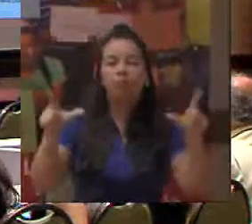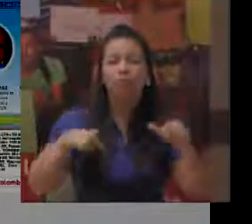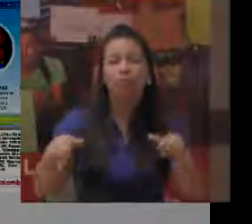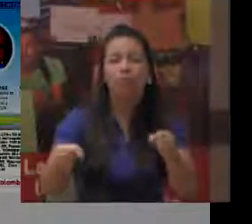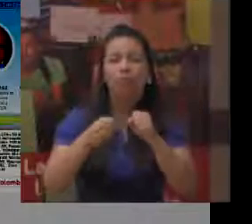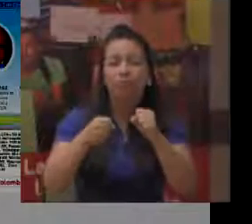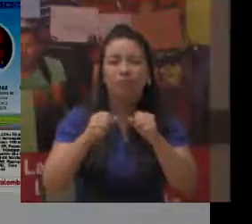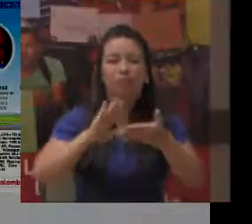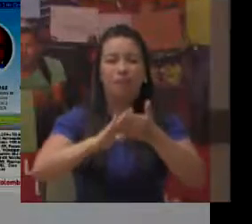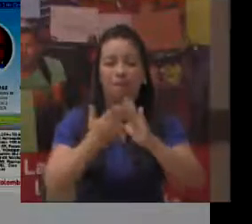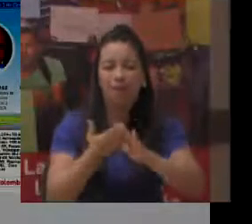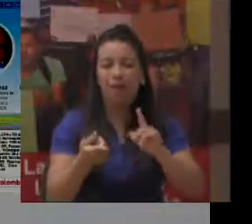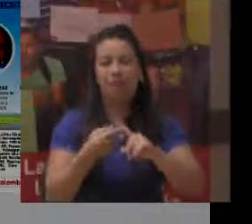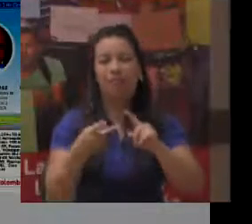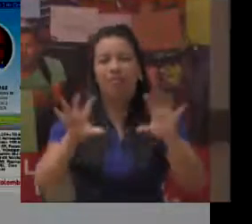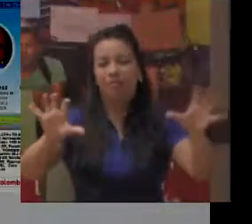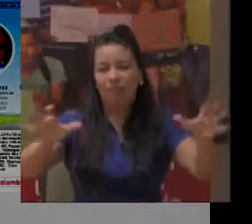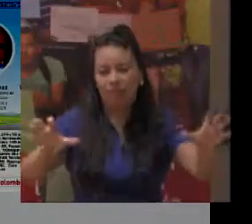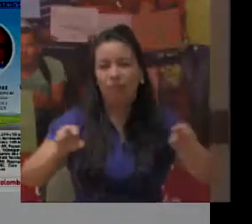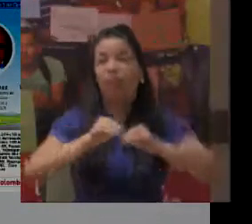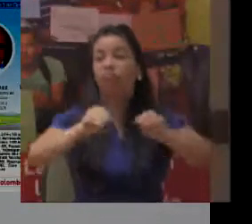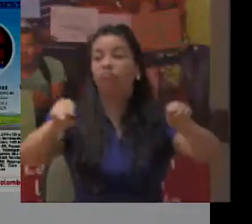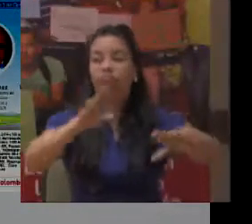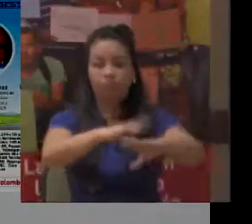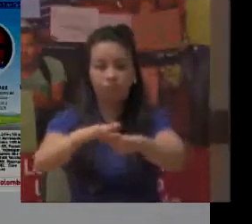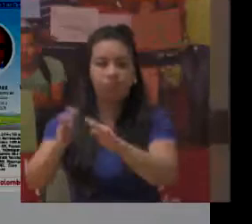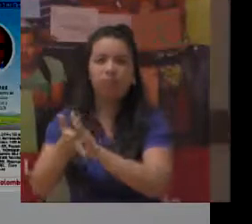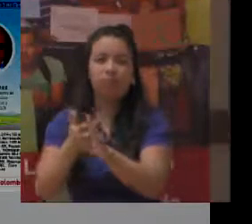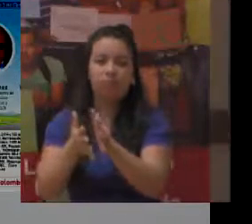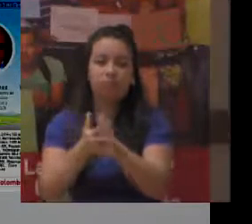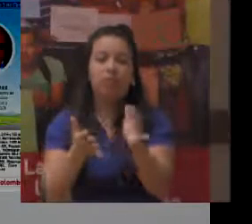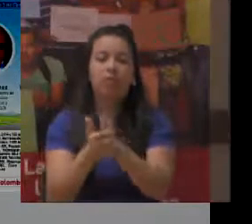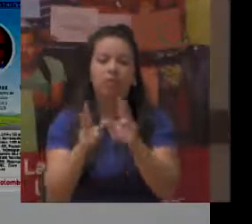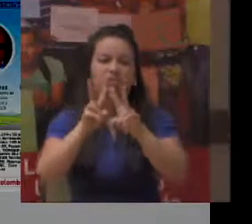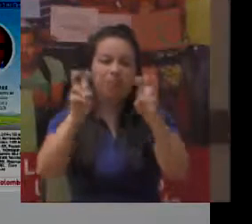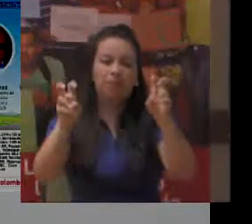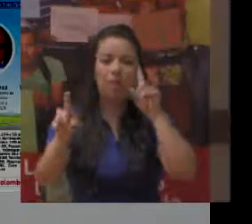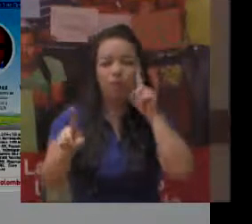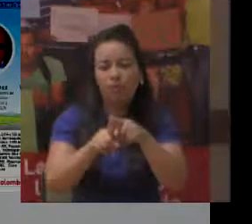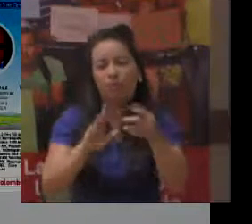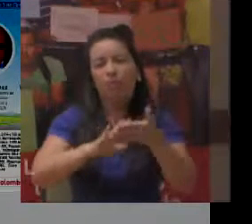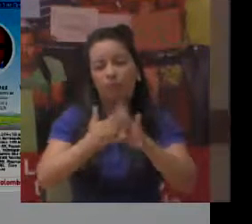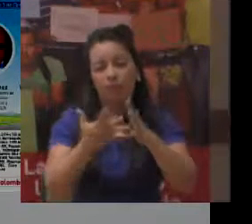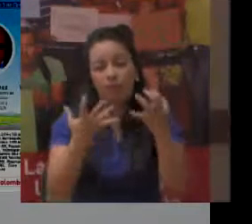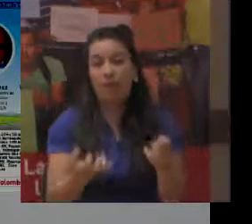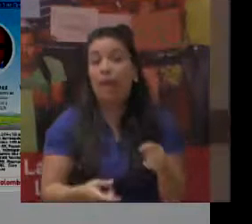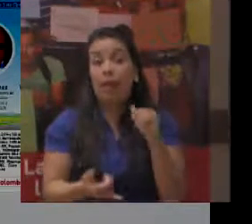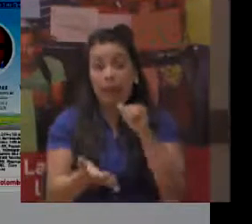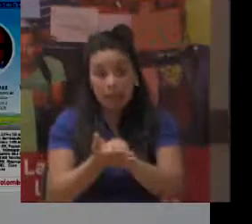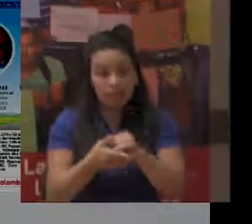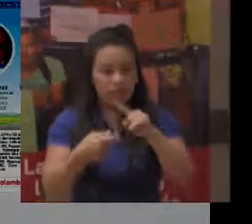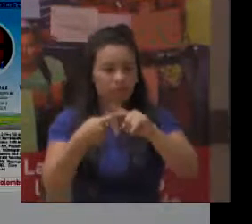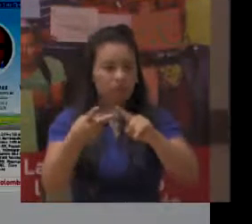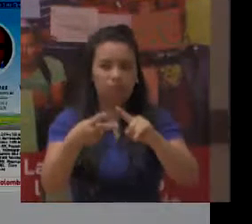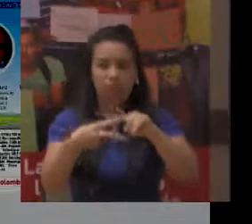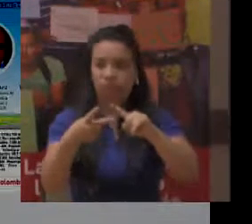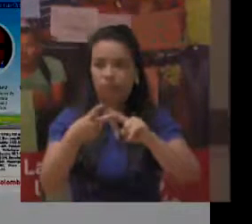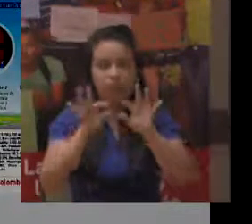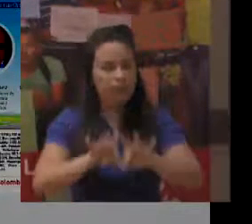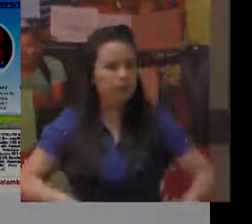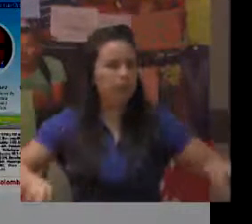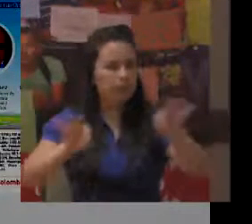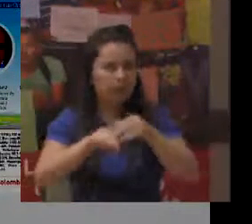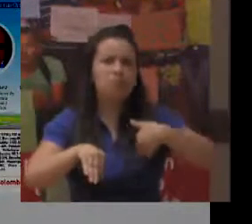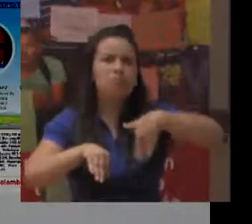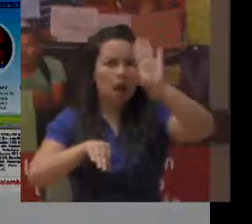Paz y el programa de radio La Reintegración, El Camino hacia la Paz. Ese posicionamiento es el posicionamiento de la política de